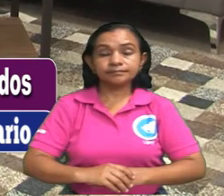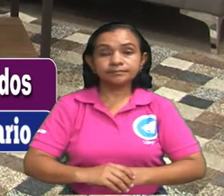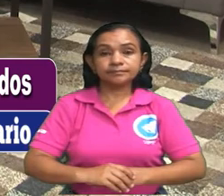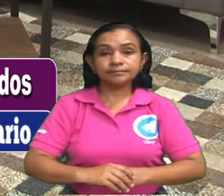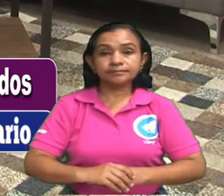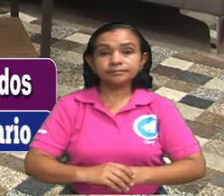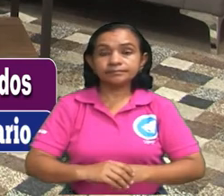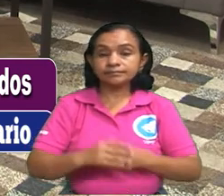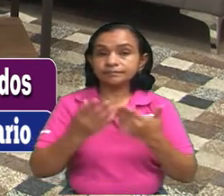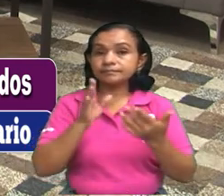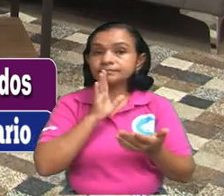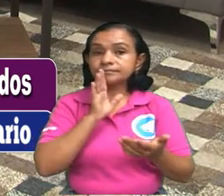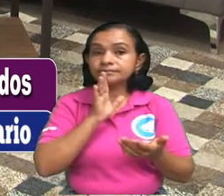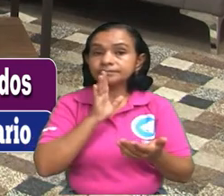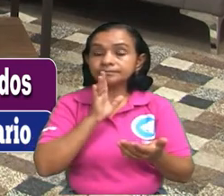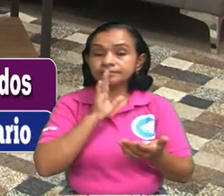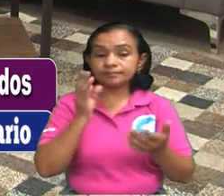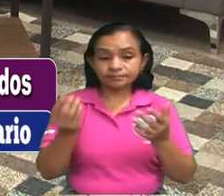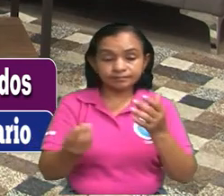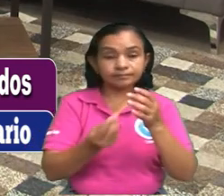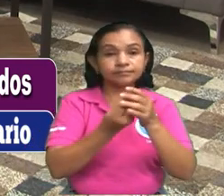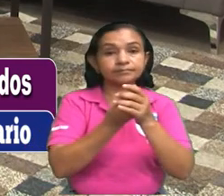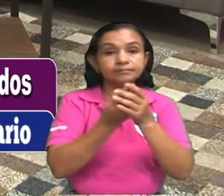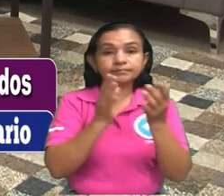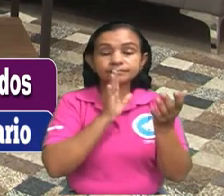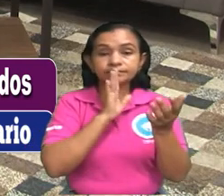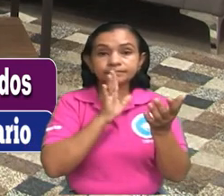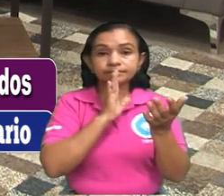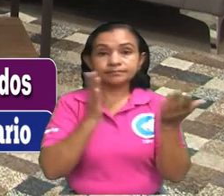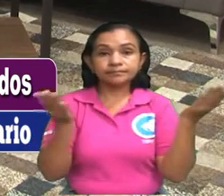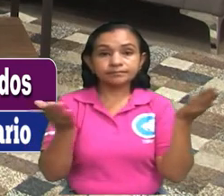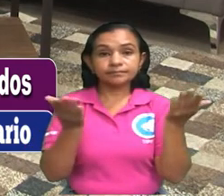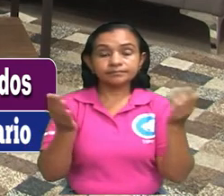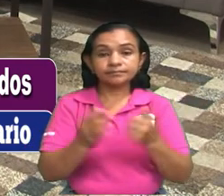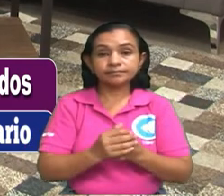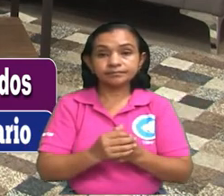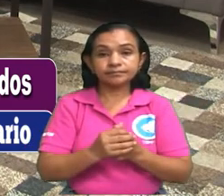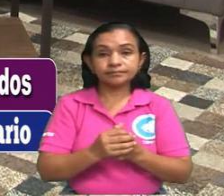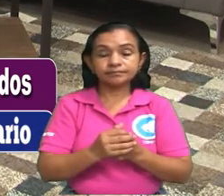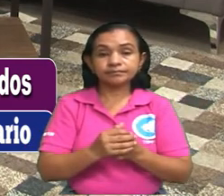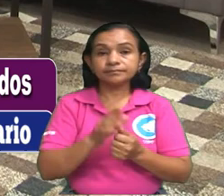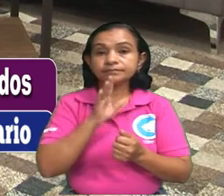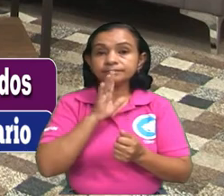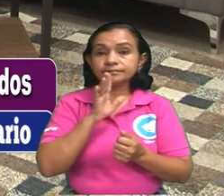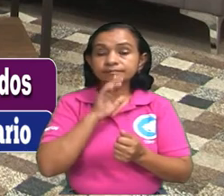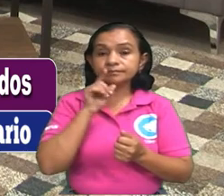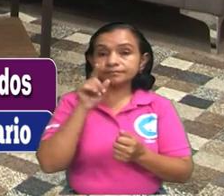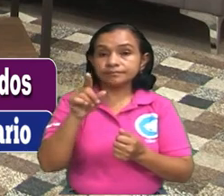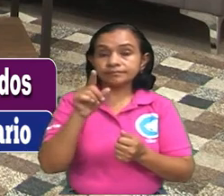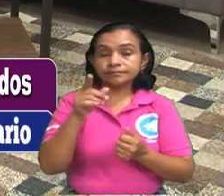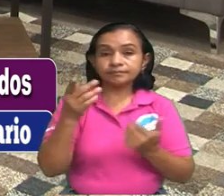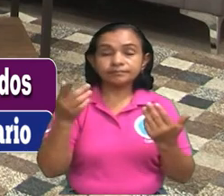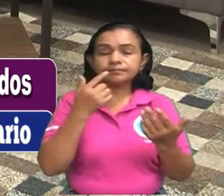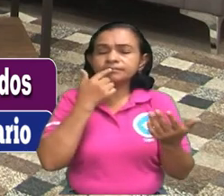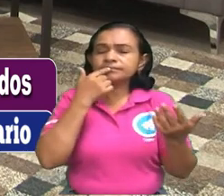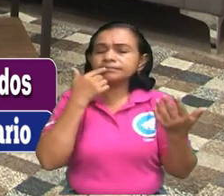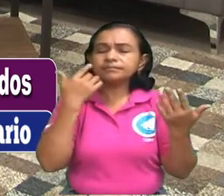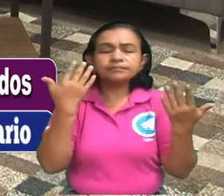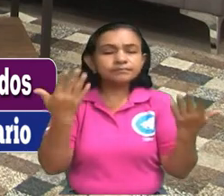Cuando nosotros hablamos de inclusión, que lo expresaba el comandante, ¿por qué